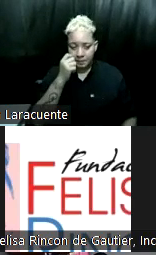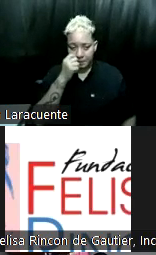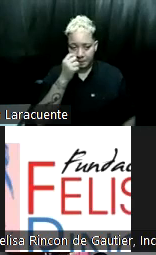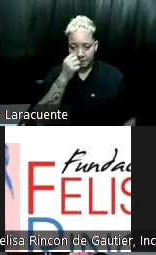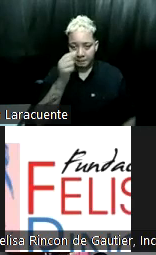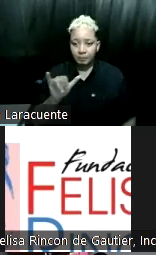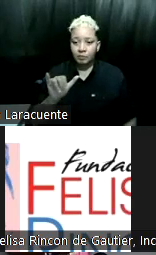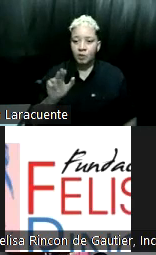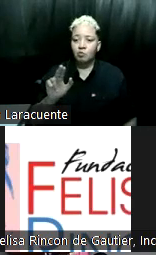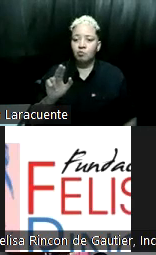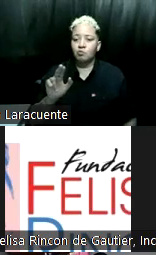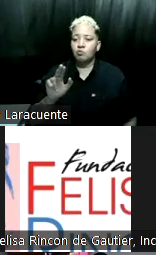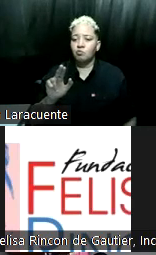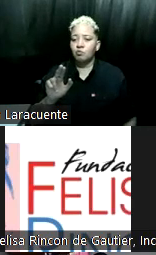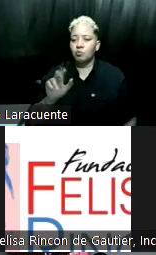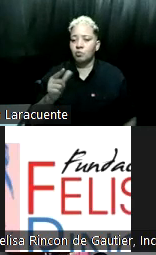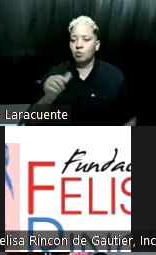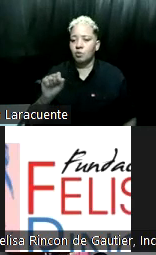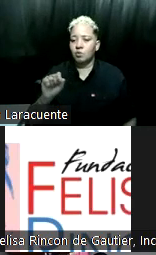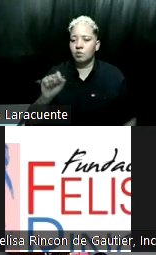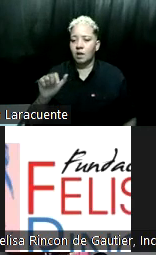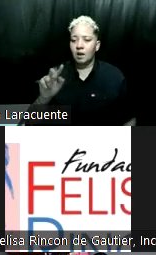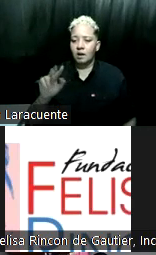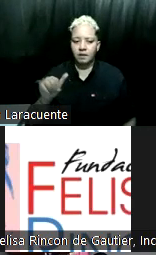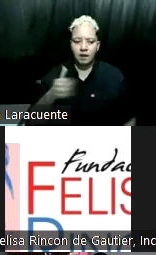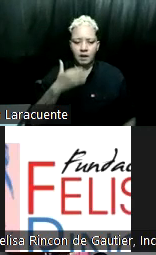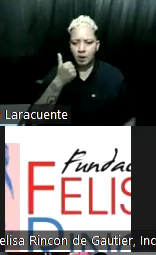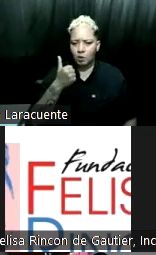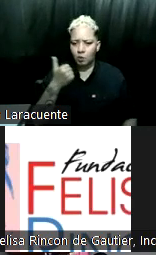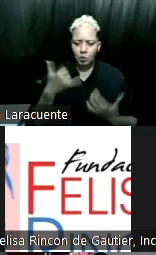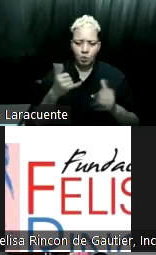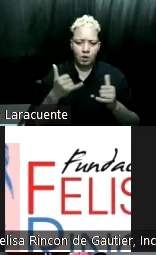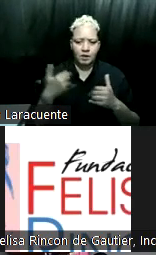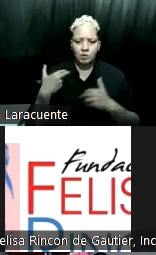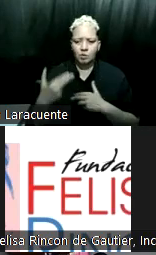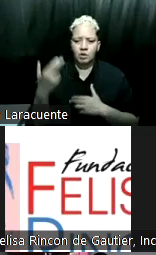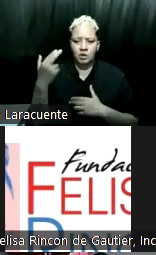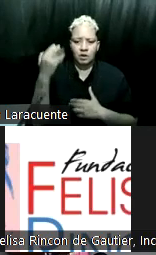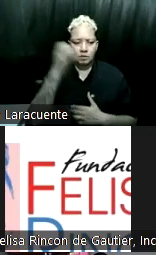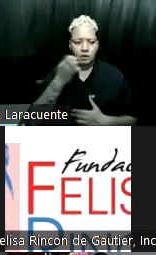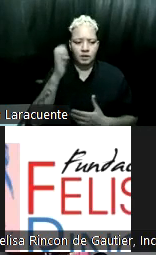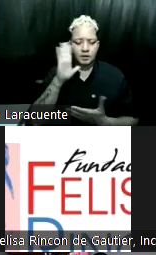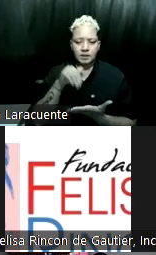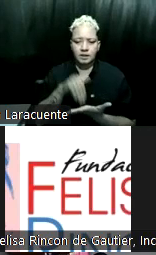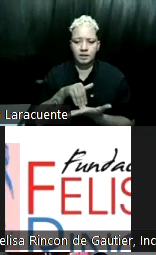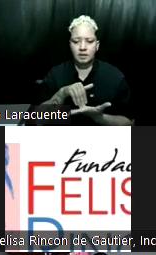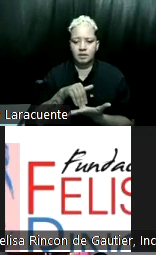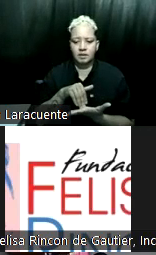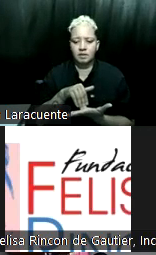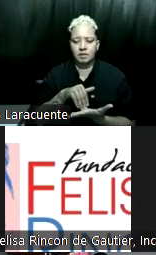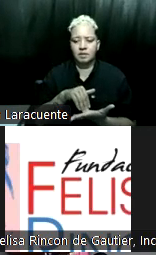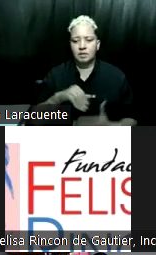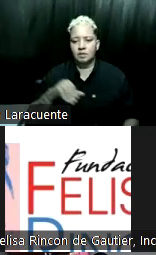tenía en sus filas a uno de los mejores jugadores de la historia de Europa, el centro Kresimir